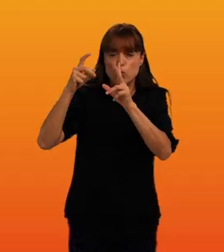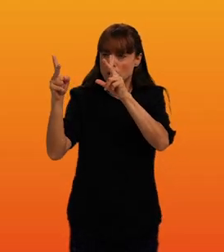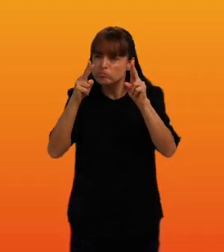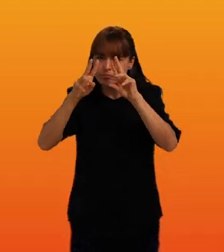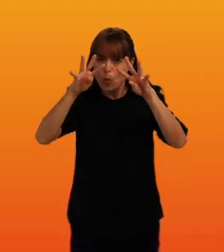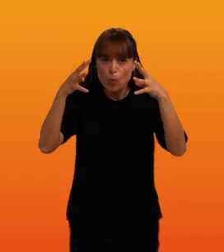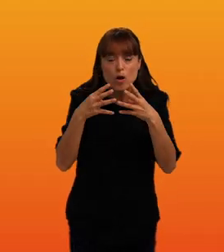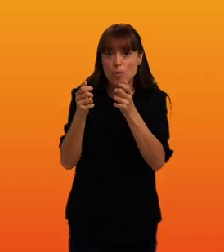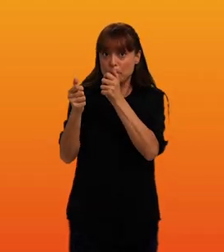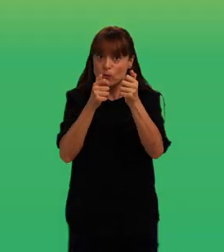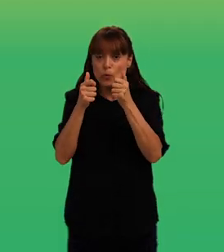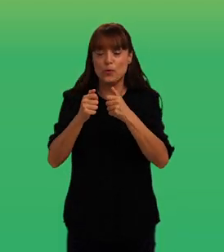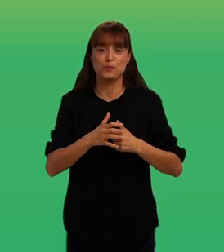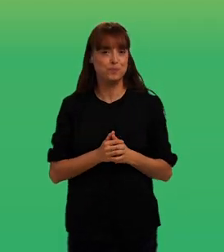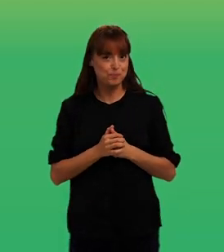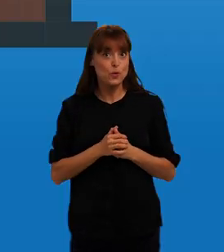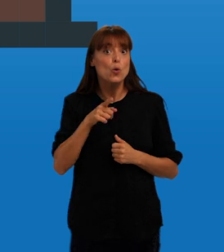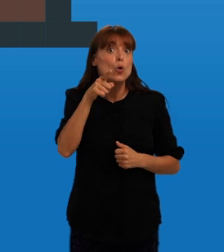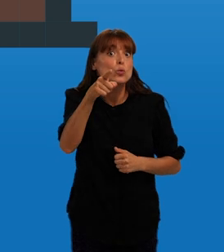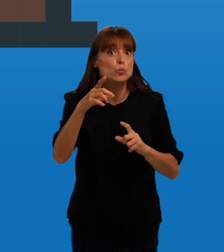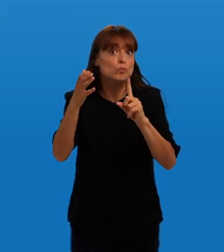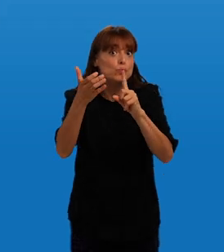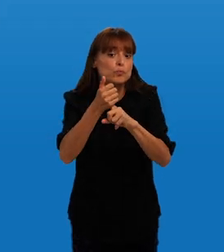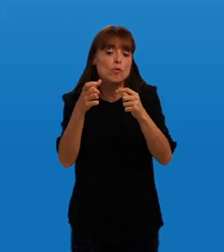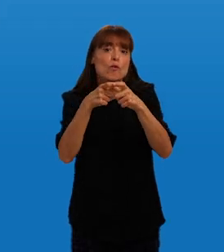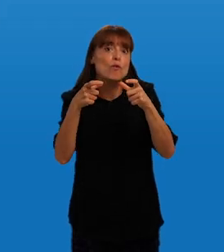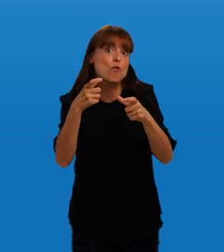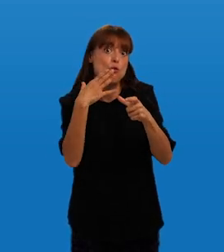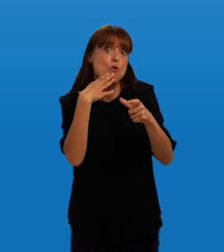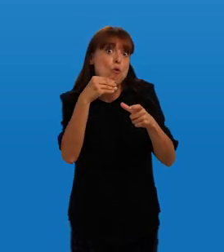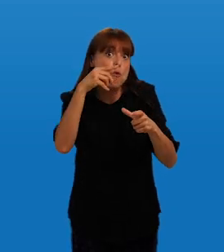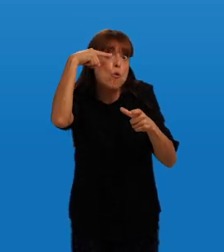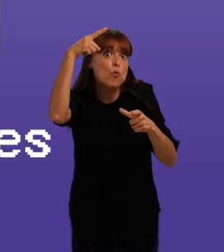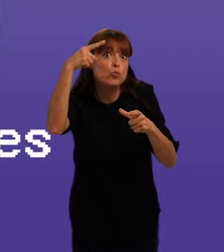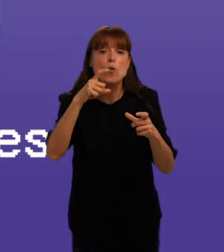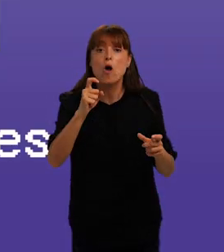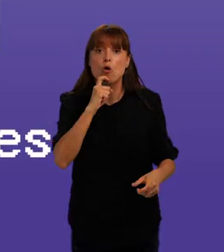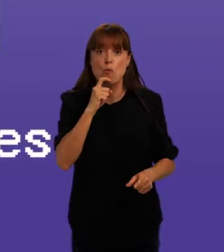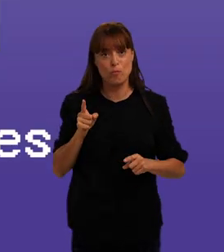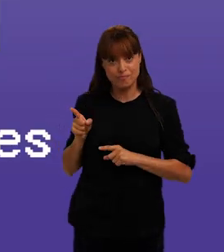eta telesaiak, bideojokoak, ez galdu aukera eta lortu zure gazte kultur bonoa